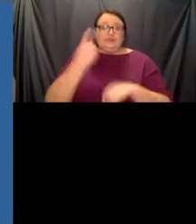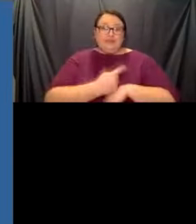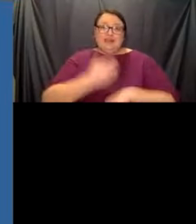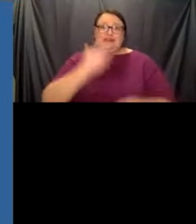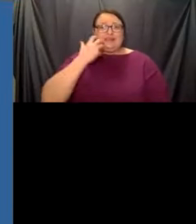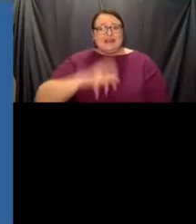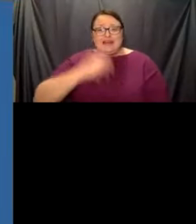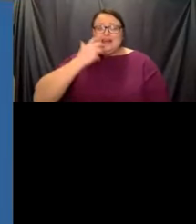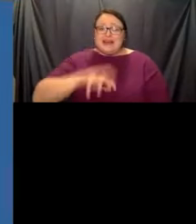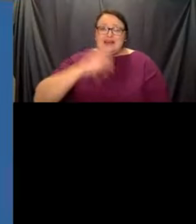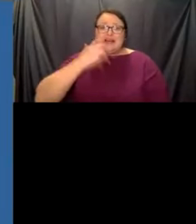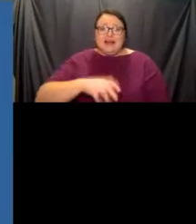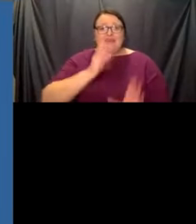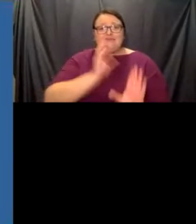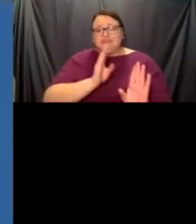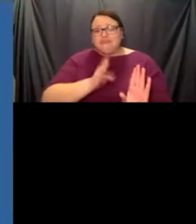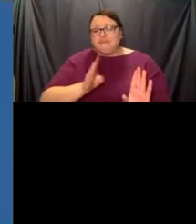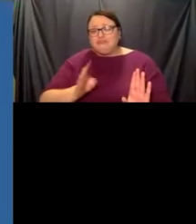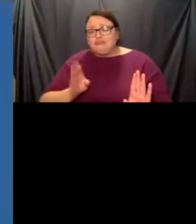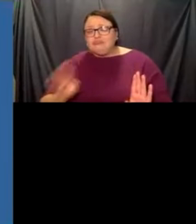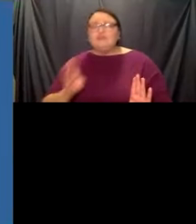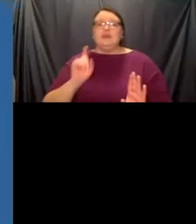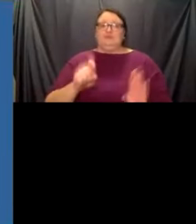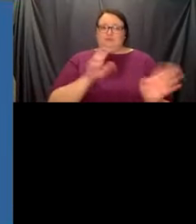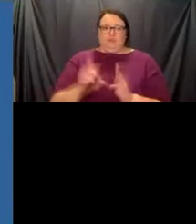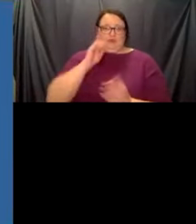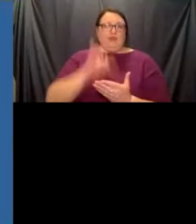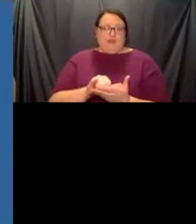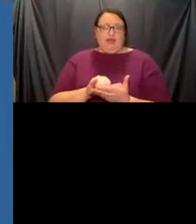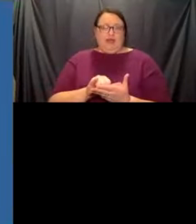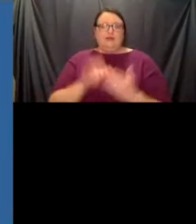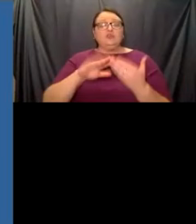personas afectadas por un proyecto de infraestructura pública.